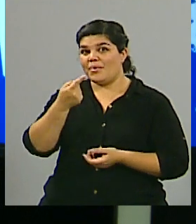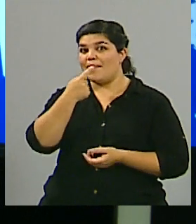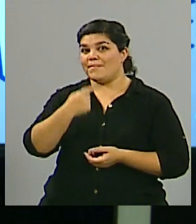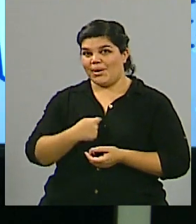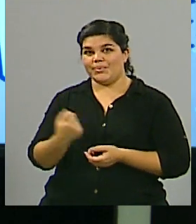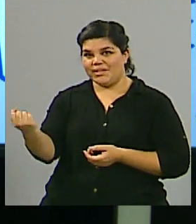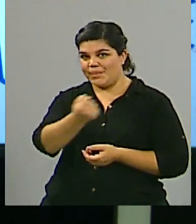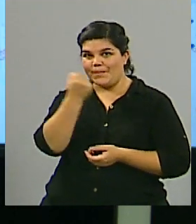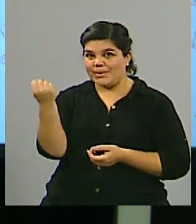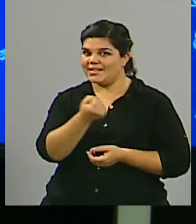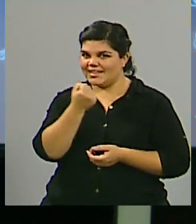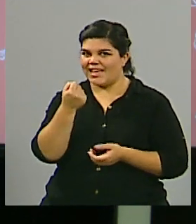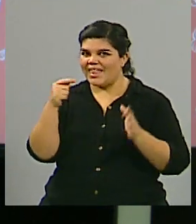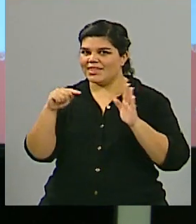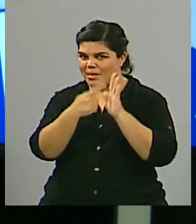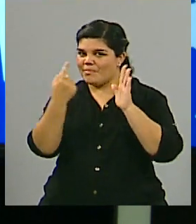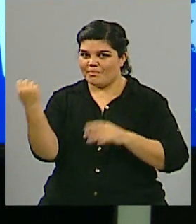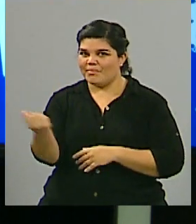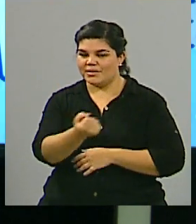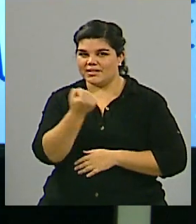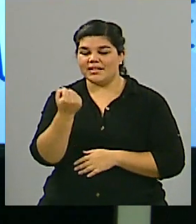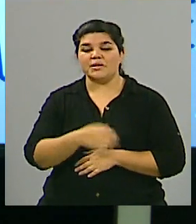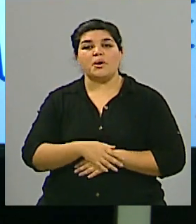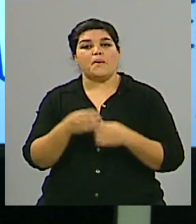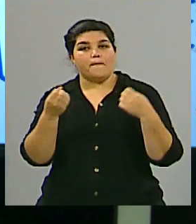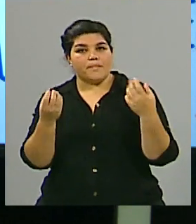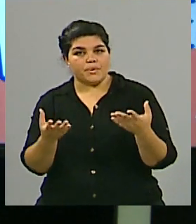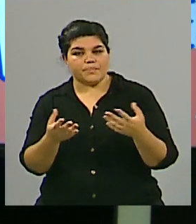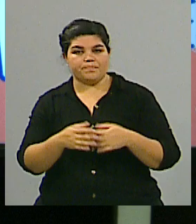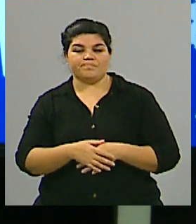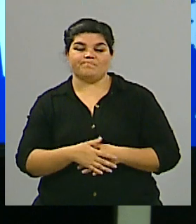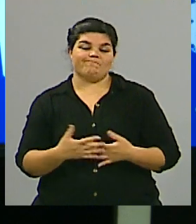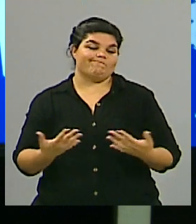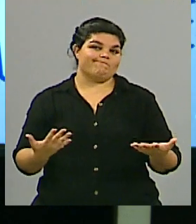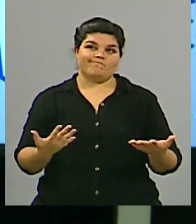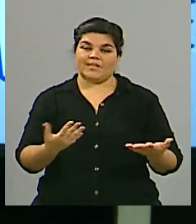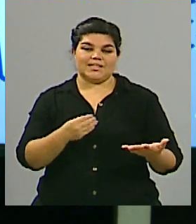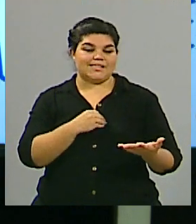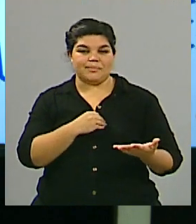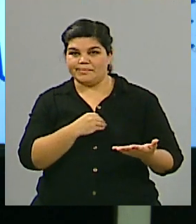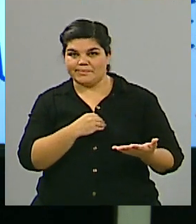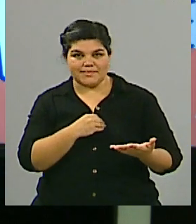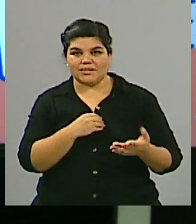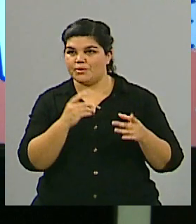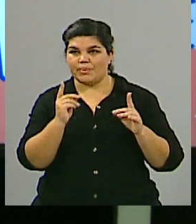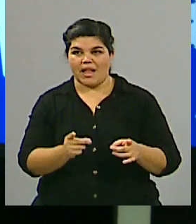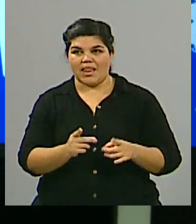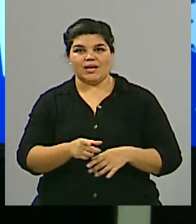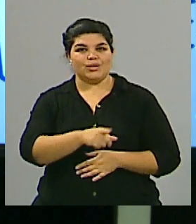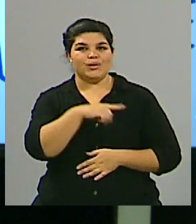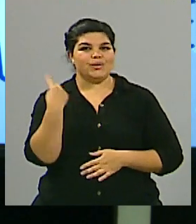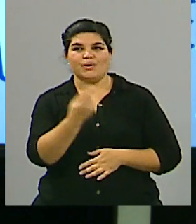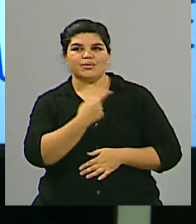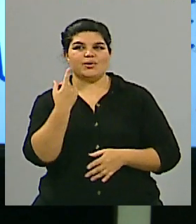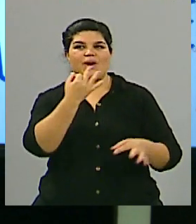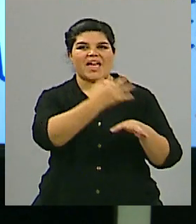Lo primero es saber que esto lamentablemente es feo lo que te voy a decir, pero es real. No tenemos ninguna escuela